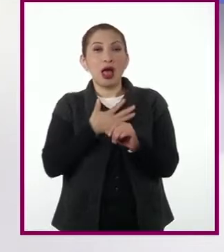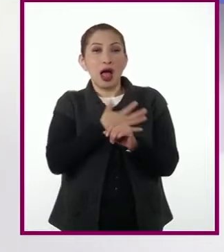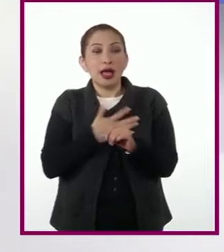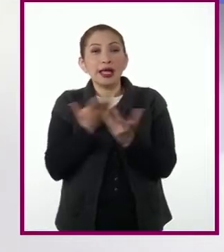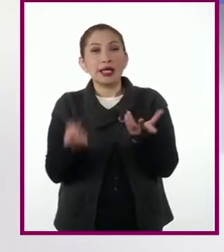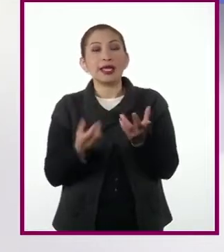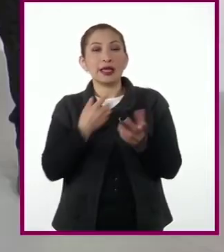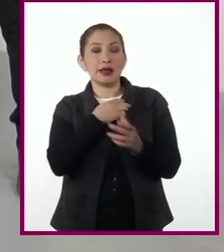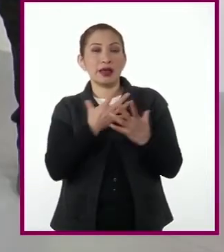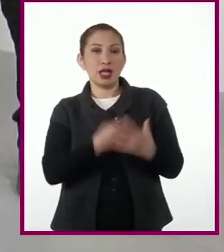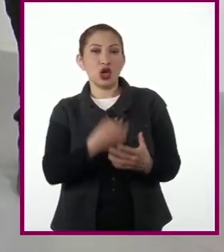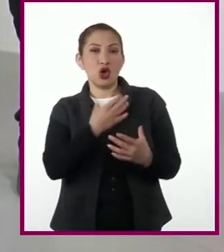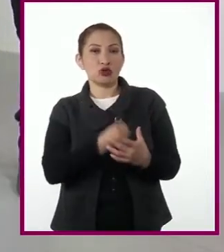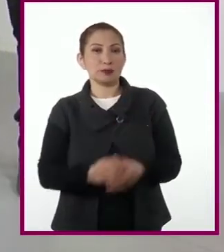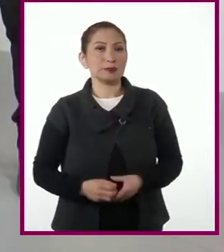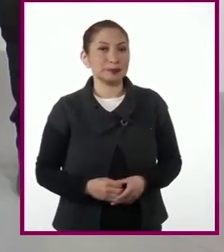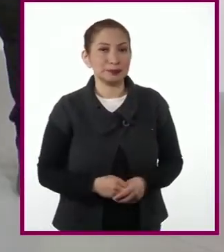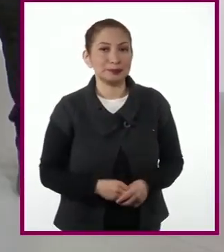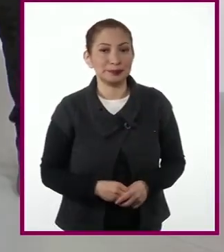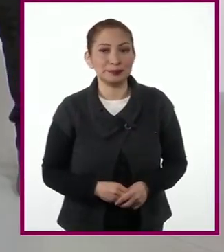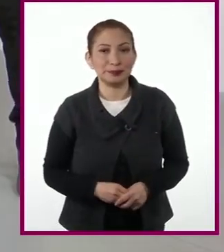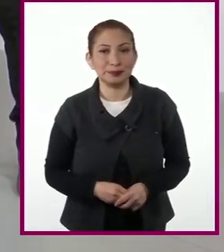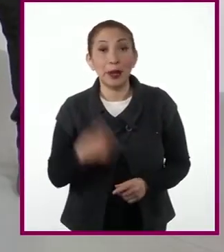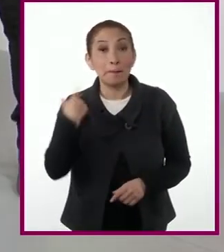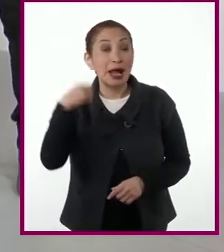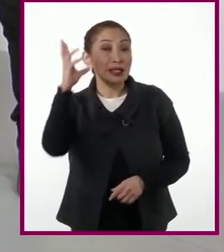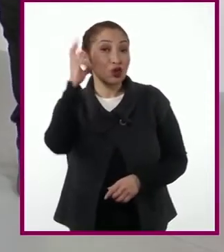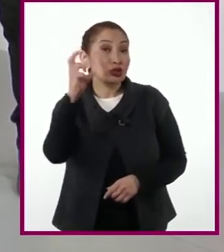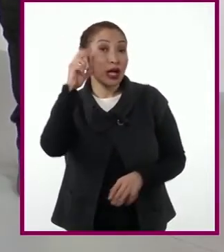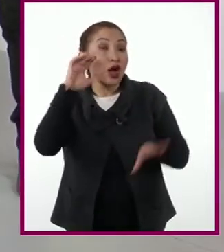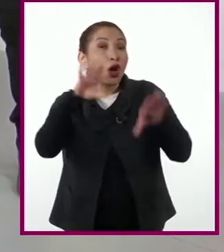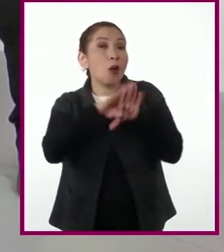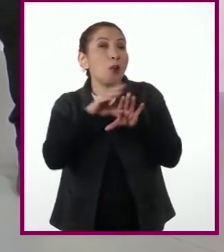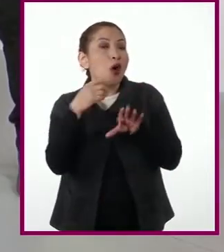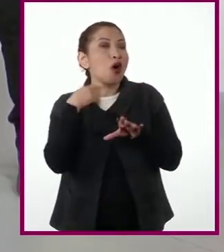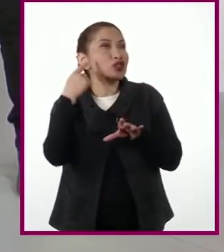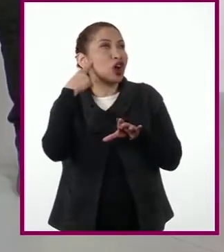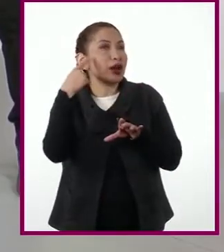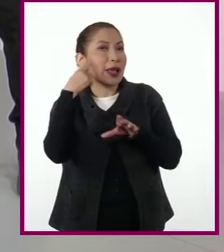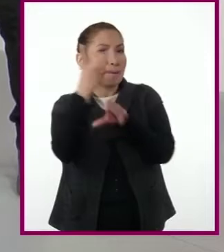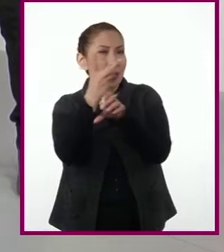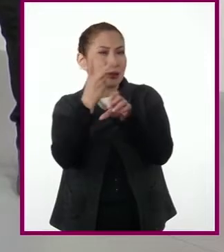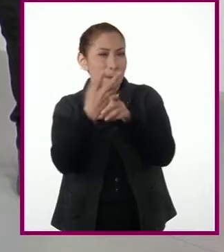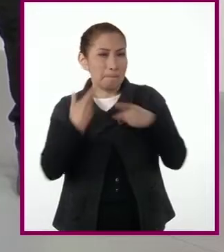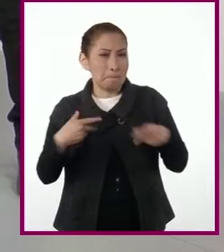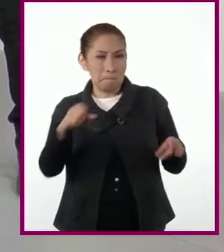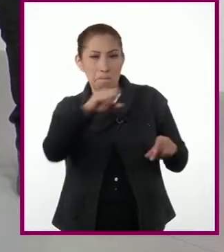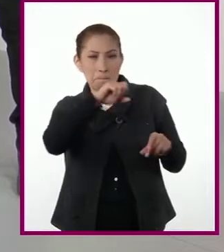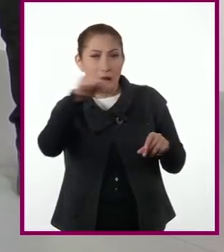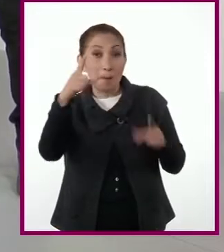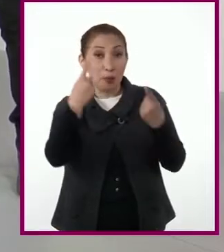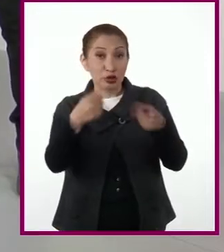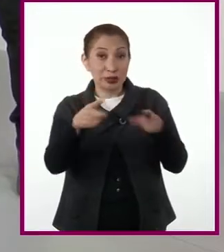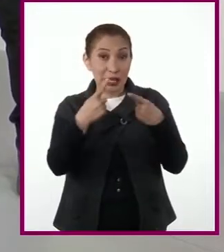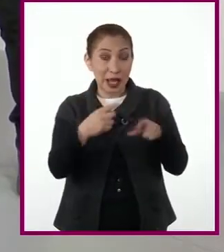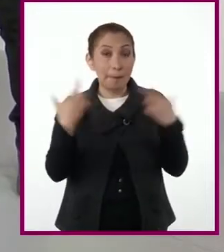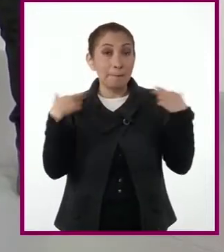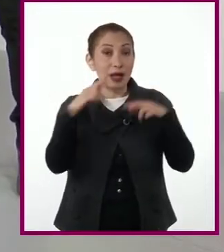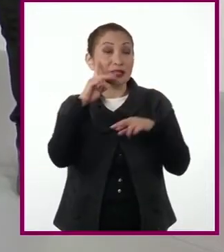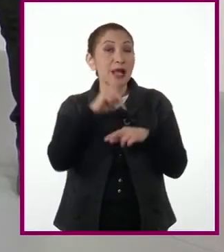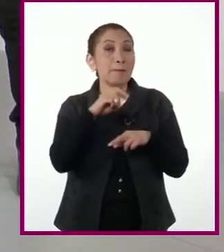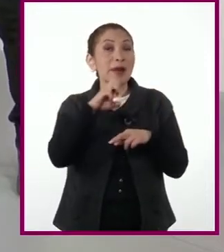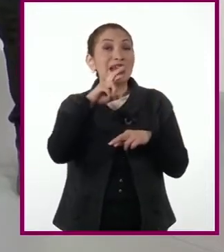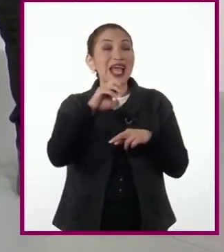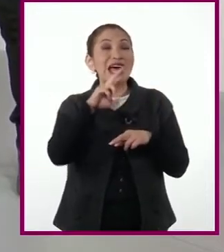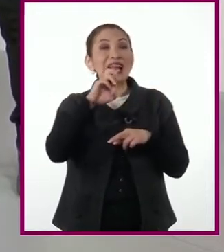la fertilidad. Para escuchar cómo sonaba, invitaremos a una especialista de la música, la maestra